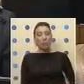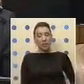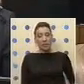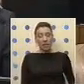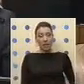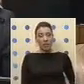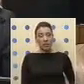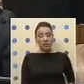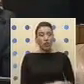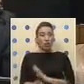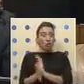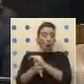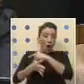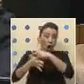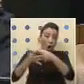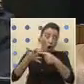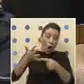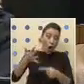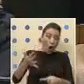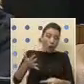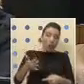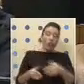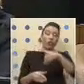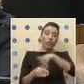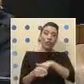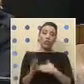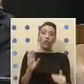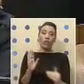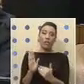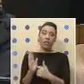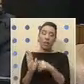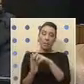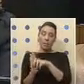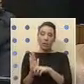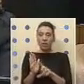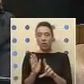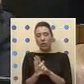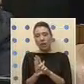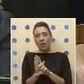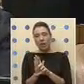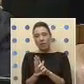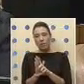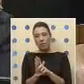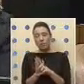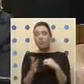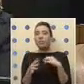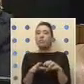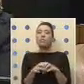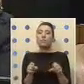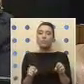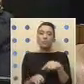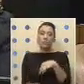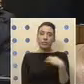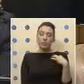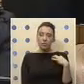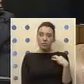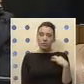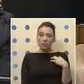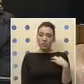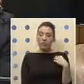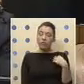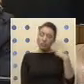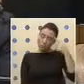colegas, por todo esto anterior, votaré a favor de este proyecto de ley. Estoy comprometida con la ciudadanía y tengo